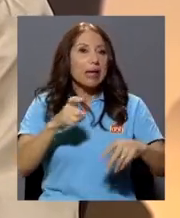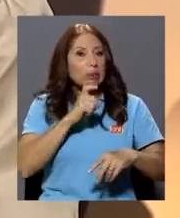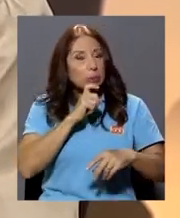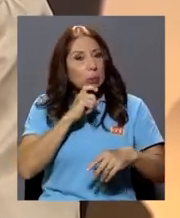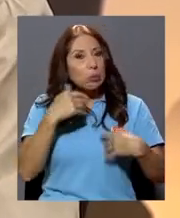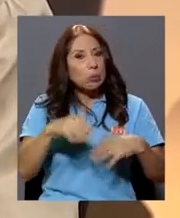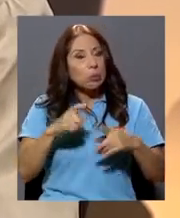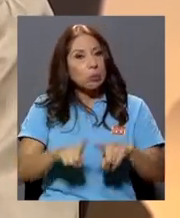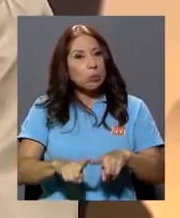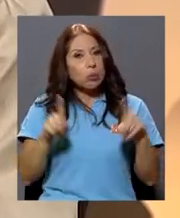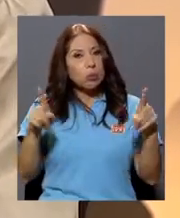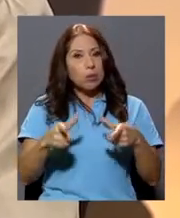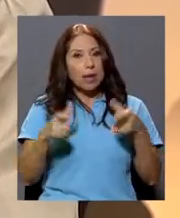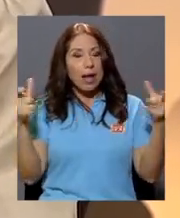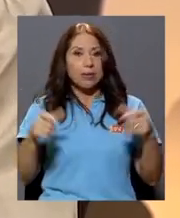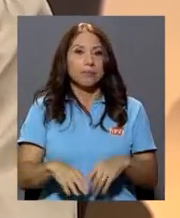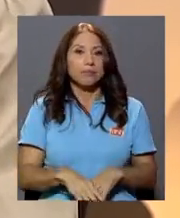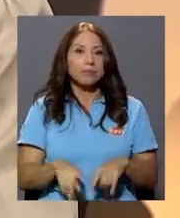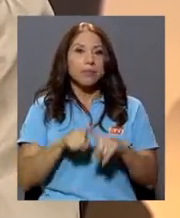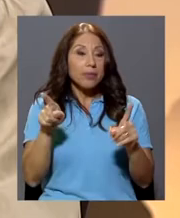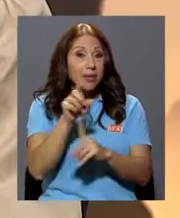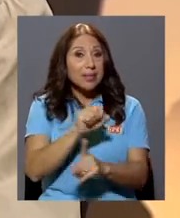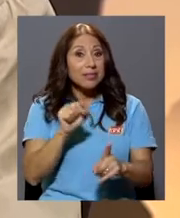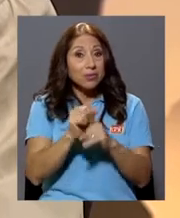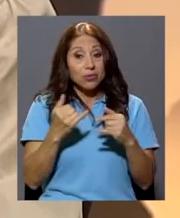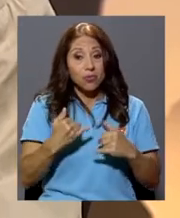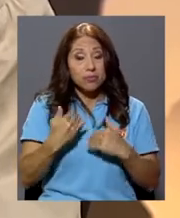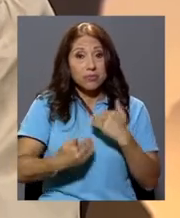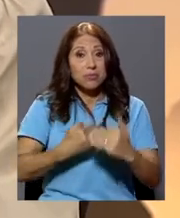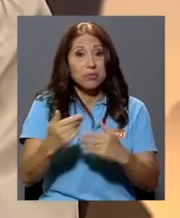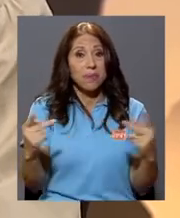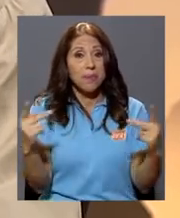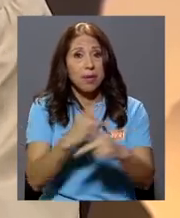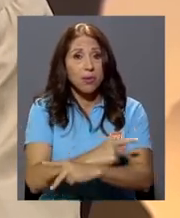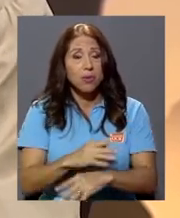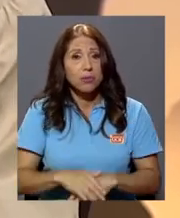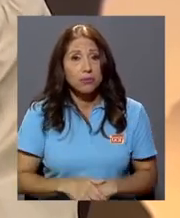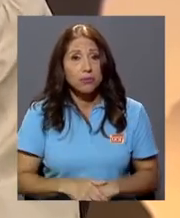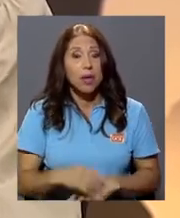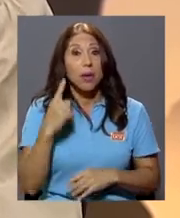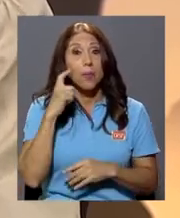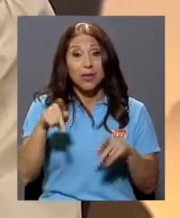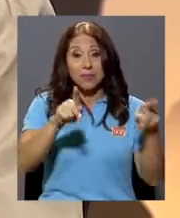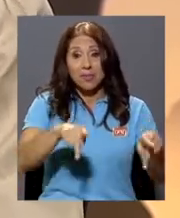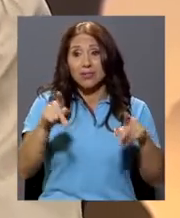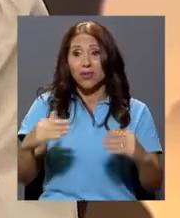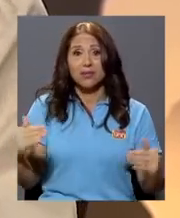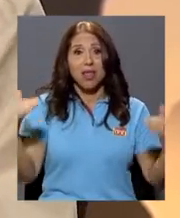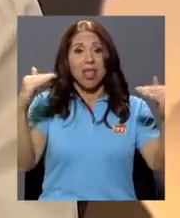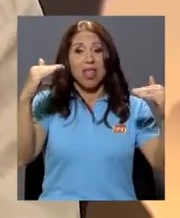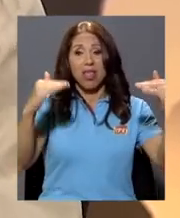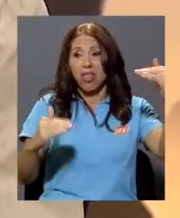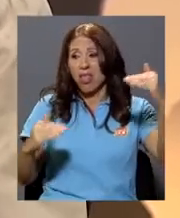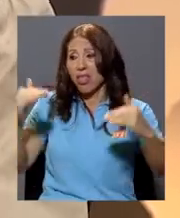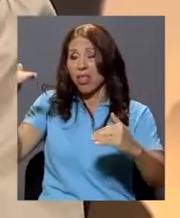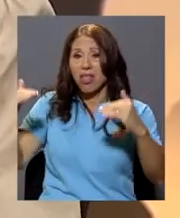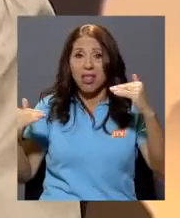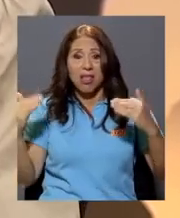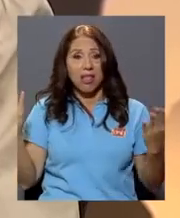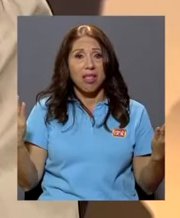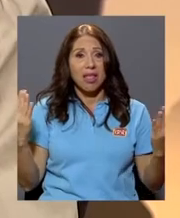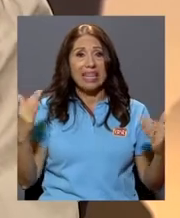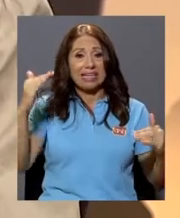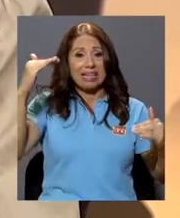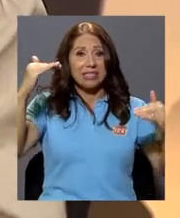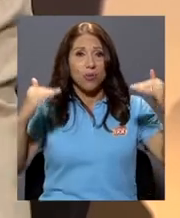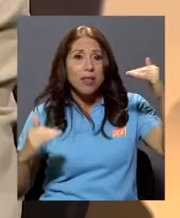Pero claramente la situación va a peor, porque el aumento de las desigualdades, de la desigualdad a